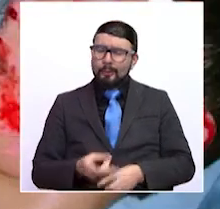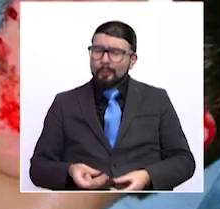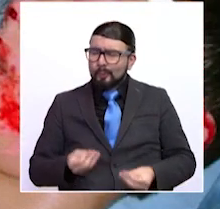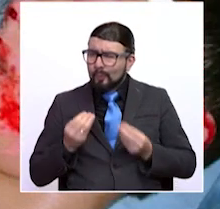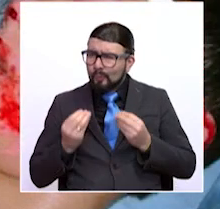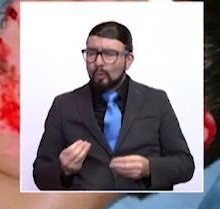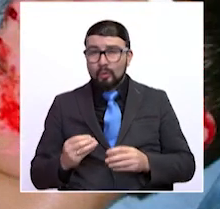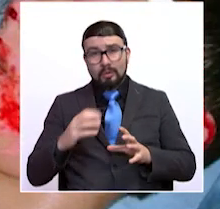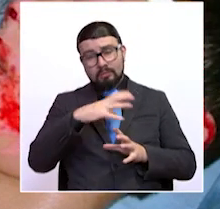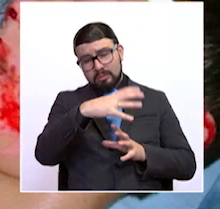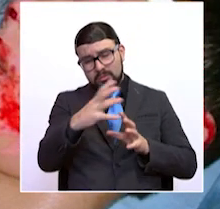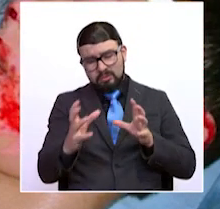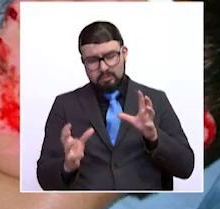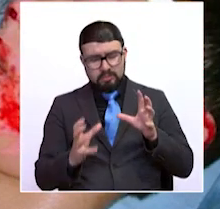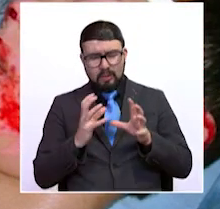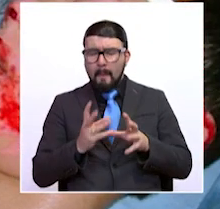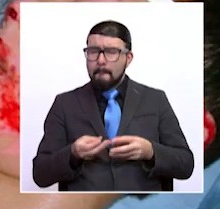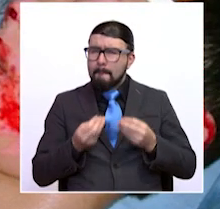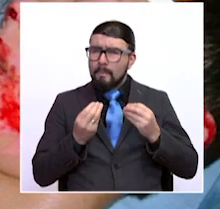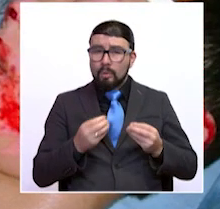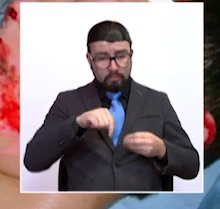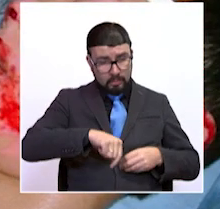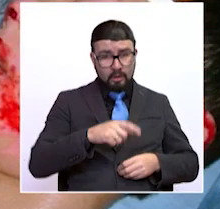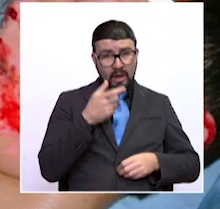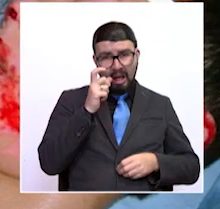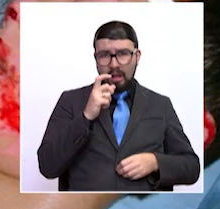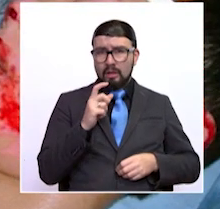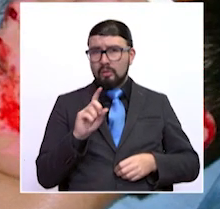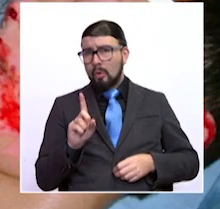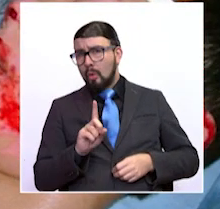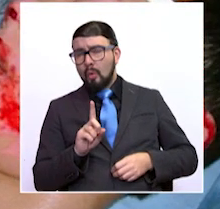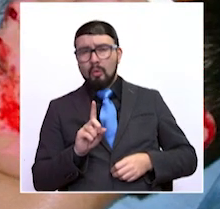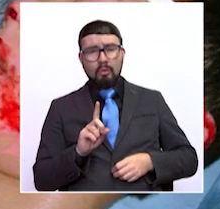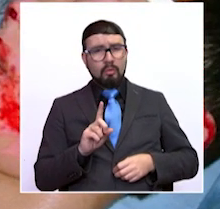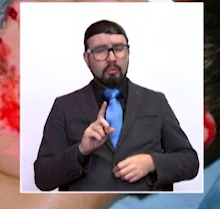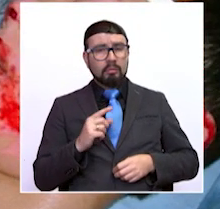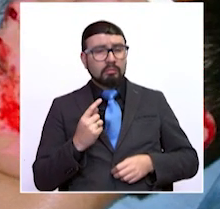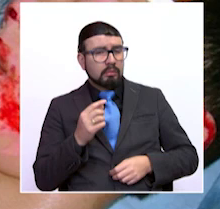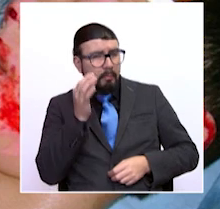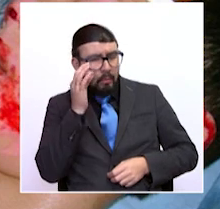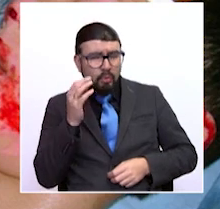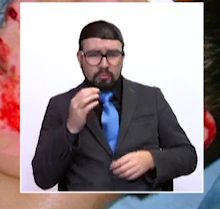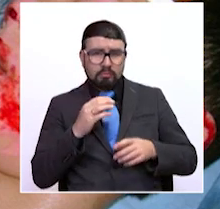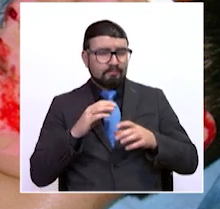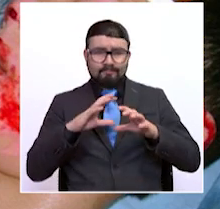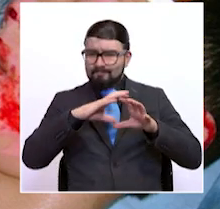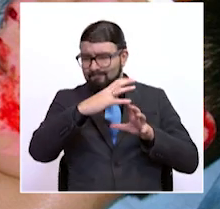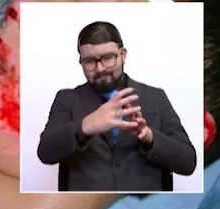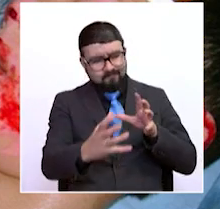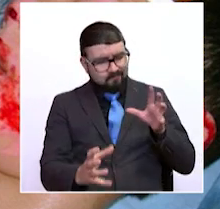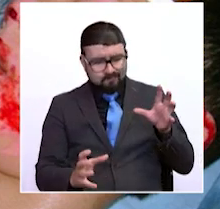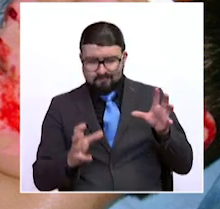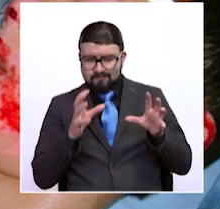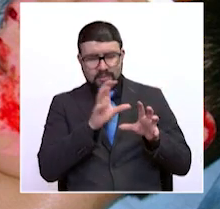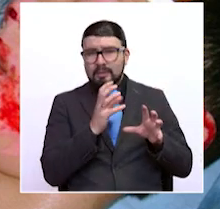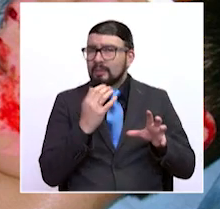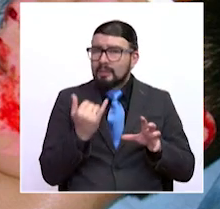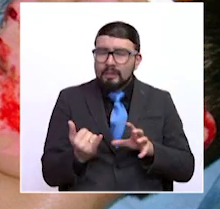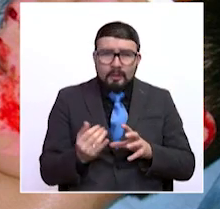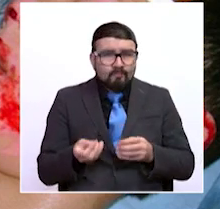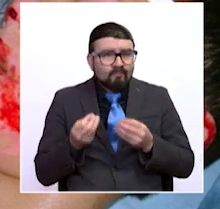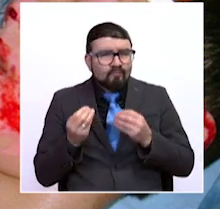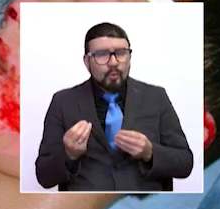nivel mundial, no tan solo aquí en Caldas o a nivel del mundo, afecta